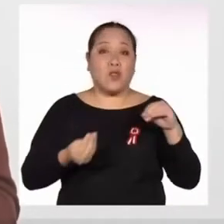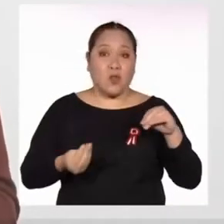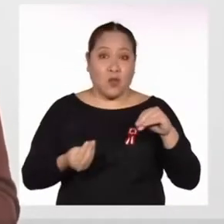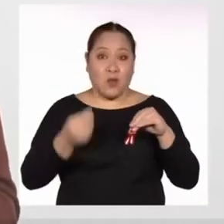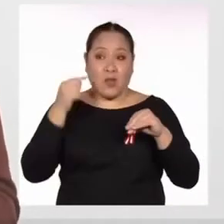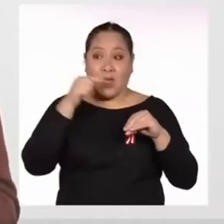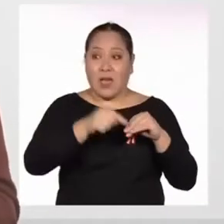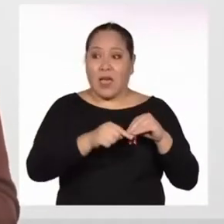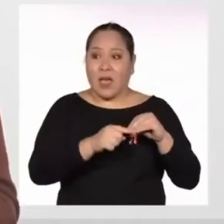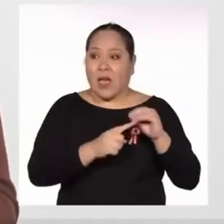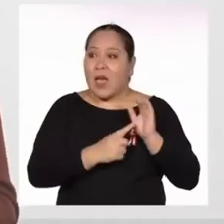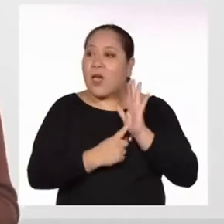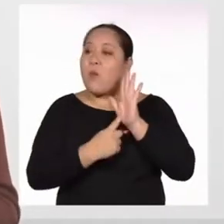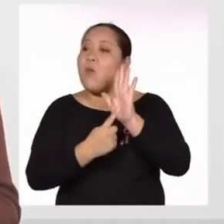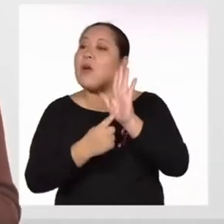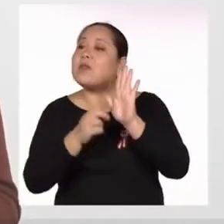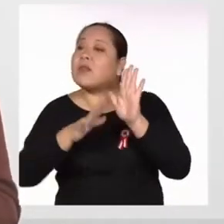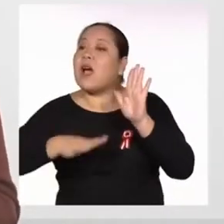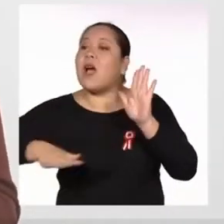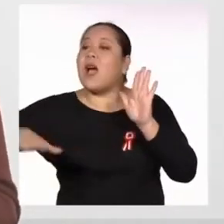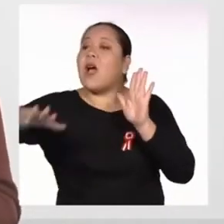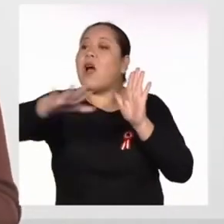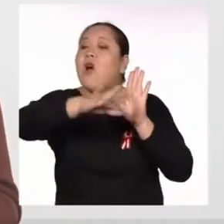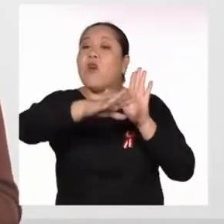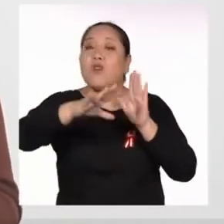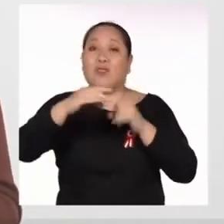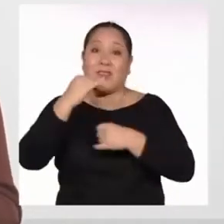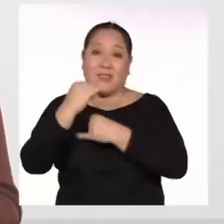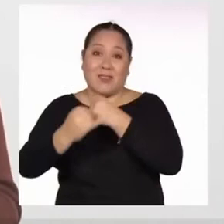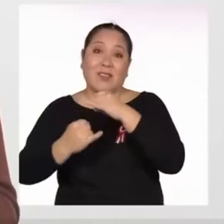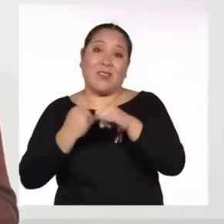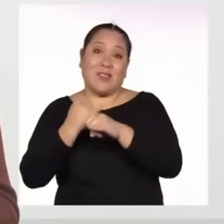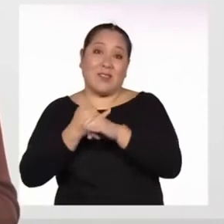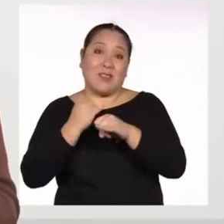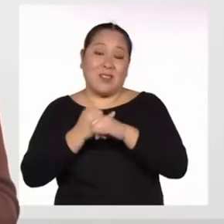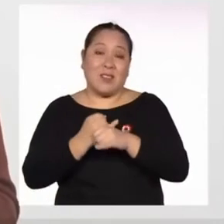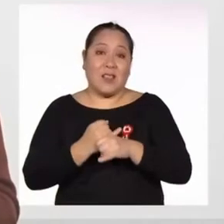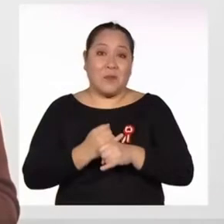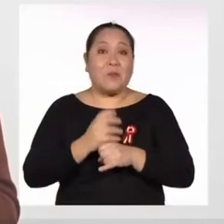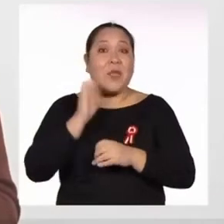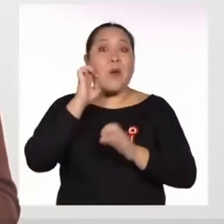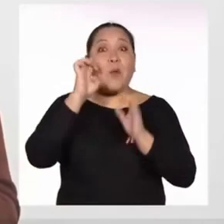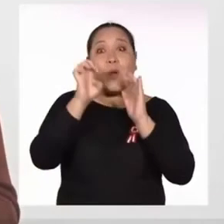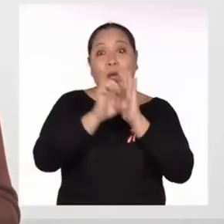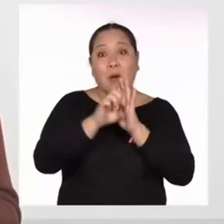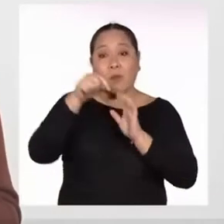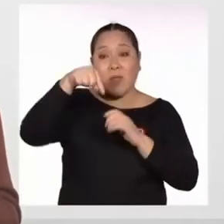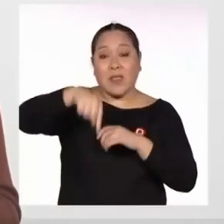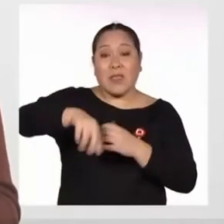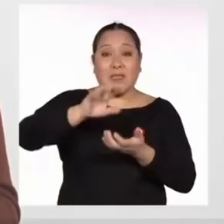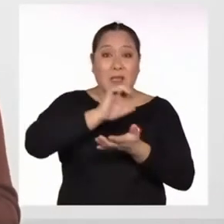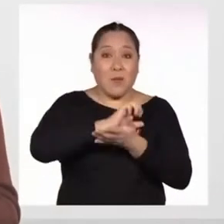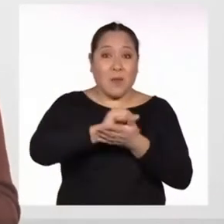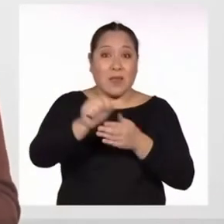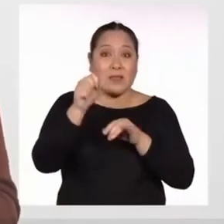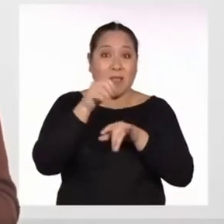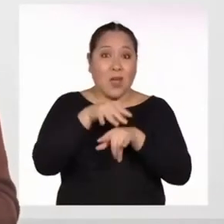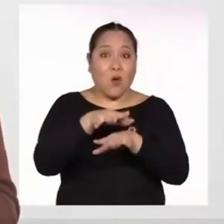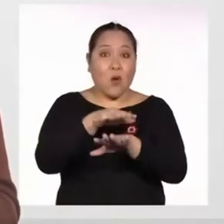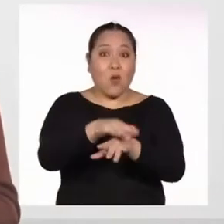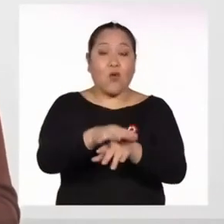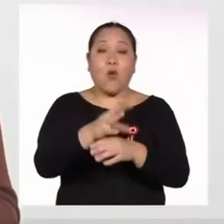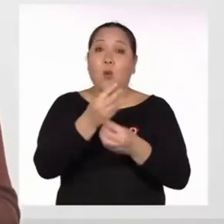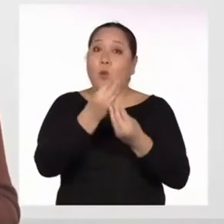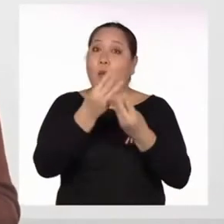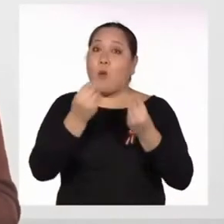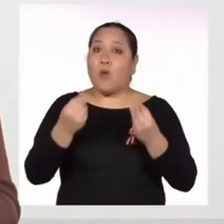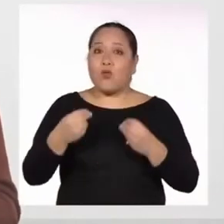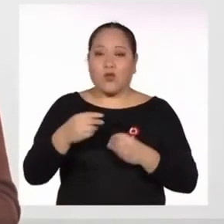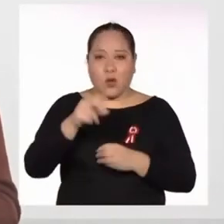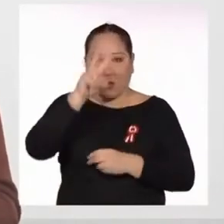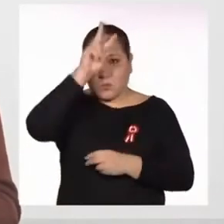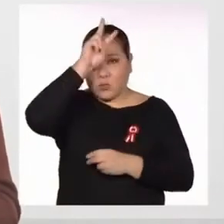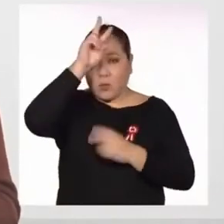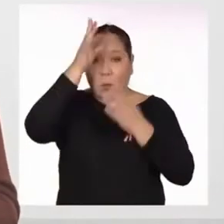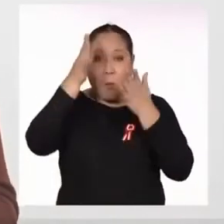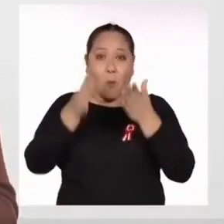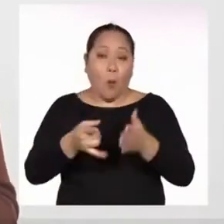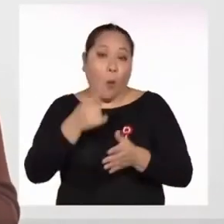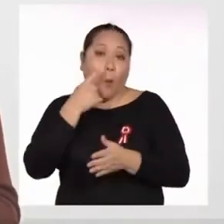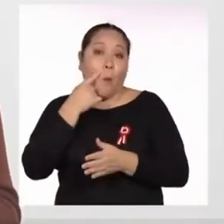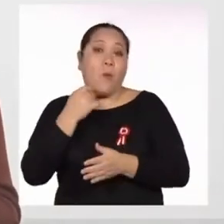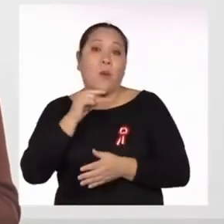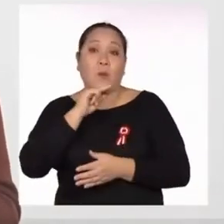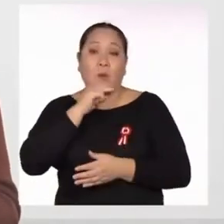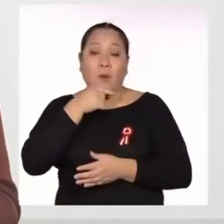internacional un claro ejemplo es que en el mes de julio la mayoría de peruanos y peruanas